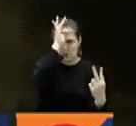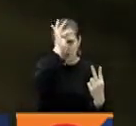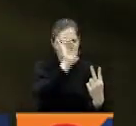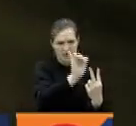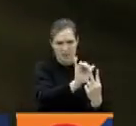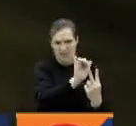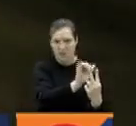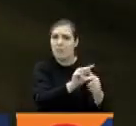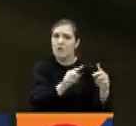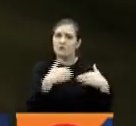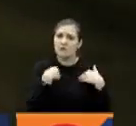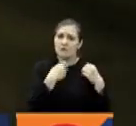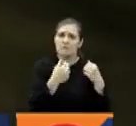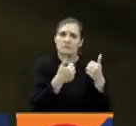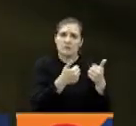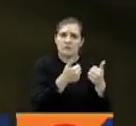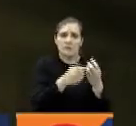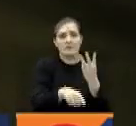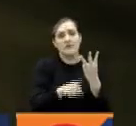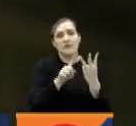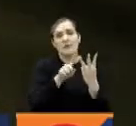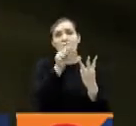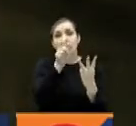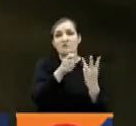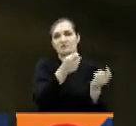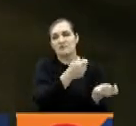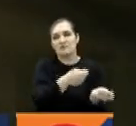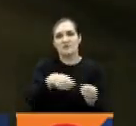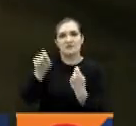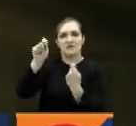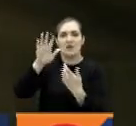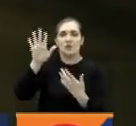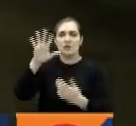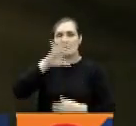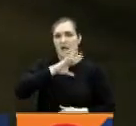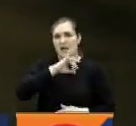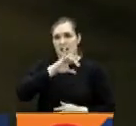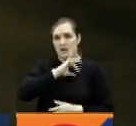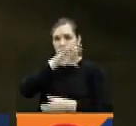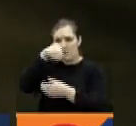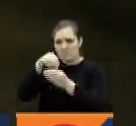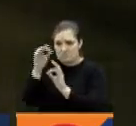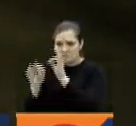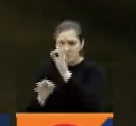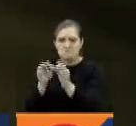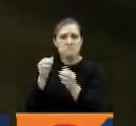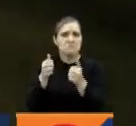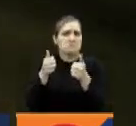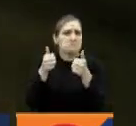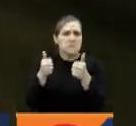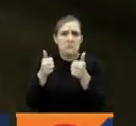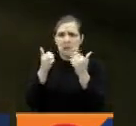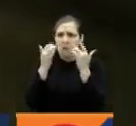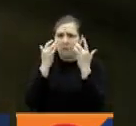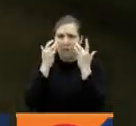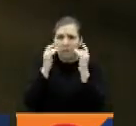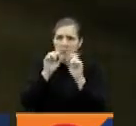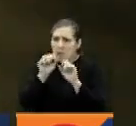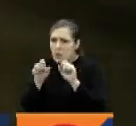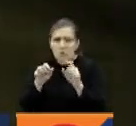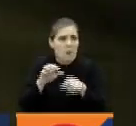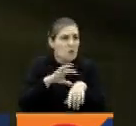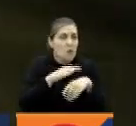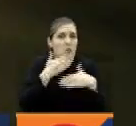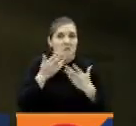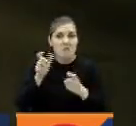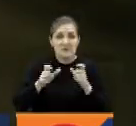salud es estable, y una fue remitida a la capital del Valle del Cauca. También, de acuerdo con el parte médico de los galenos de